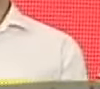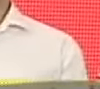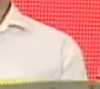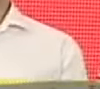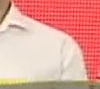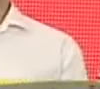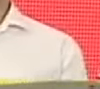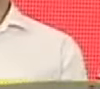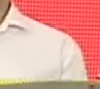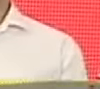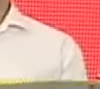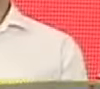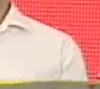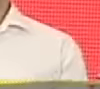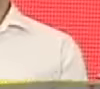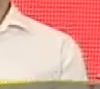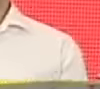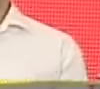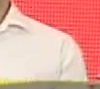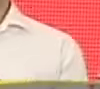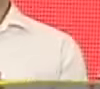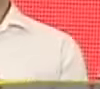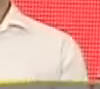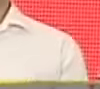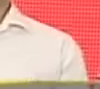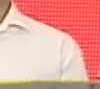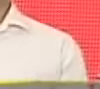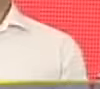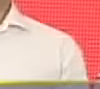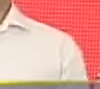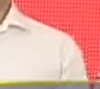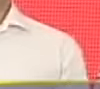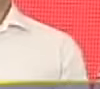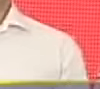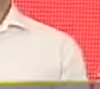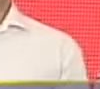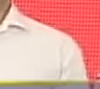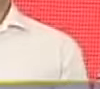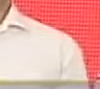nuestra América, América Latina y Caribeña. Bienvenidos presidentes,